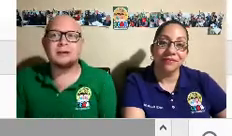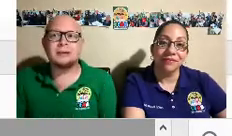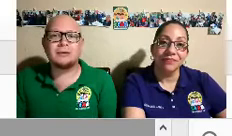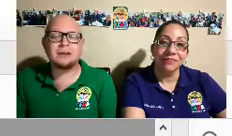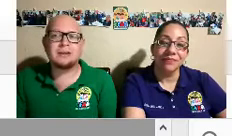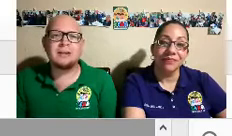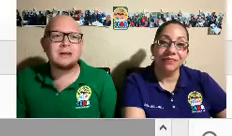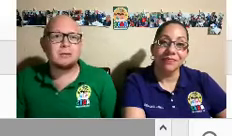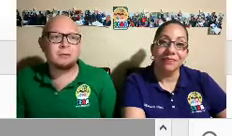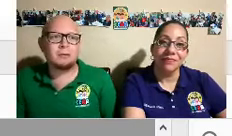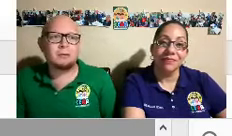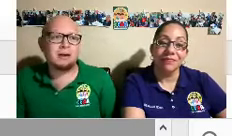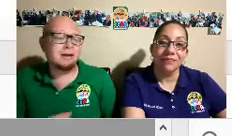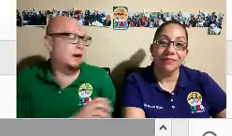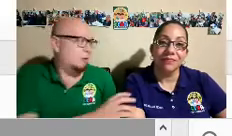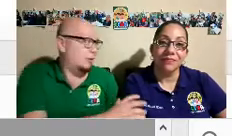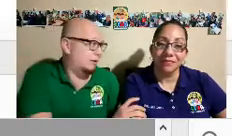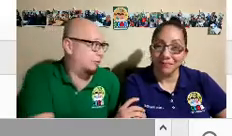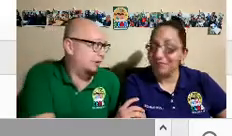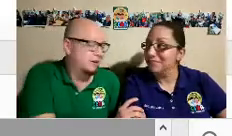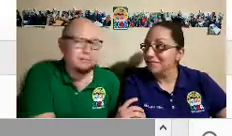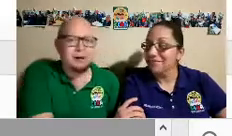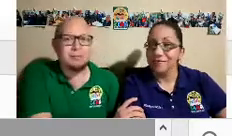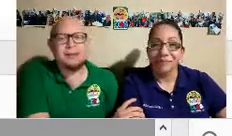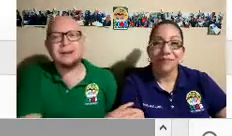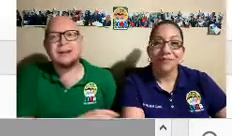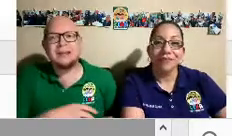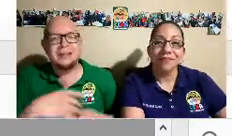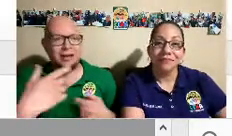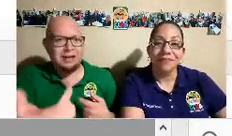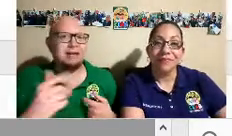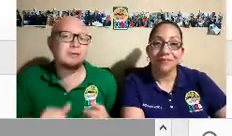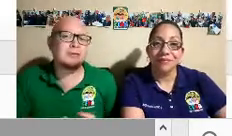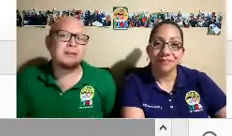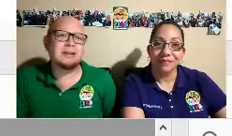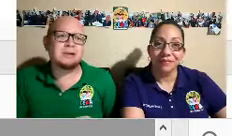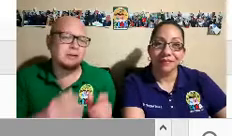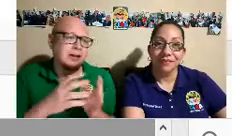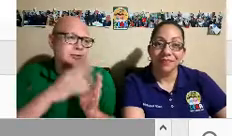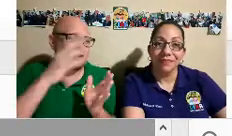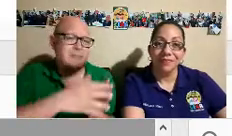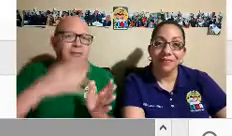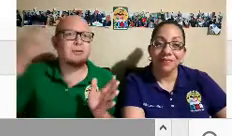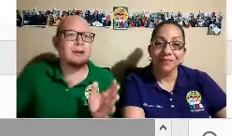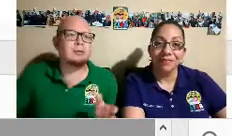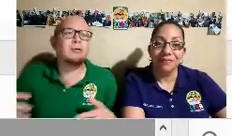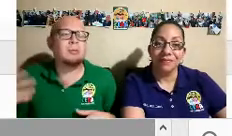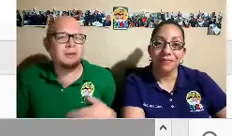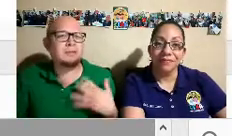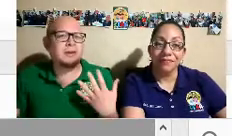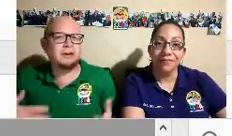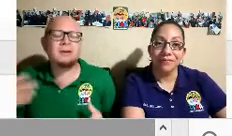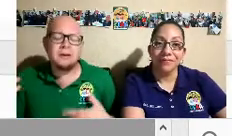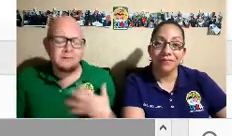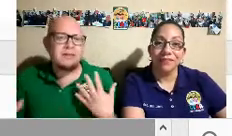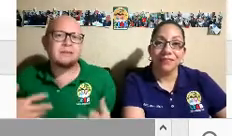ingreso docente, cuando salga la convocatoria, Adriana, para poder ingresar al servicio docente o si queremos ser de maestro o director, ¿cómo